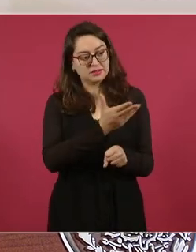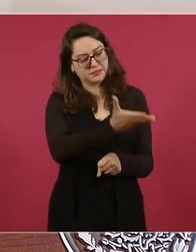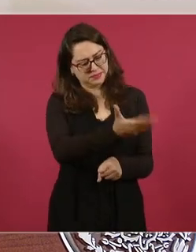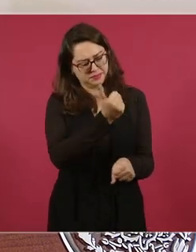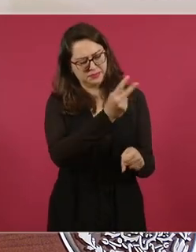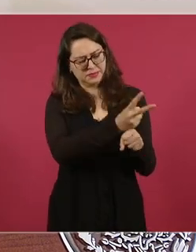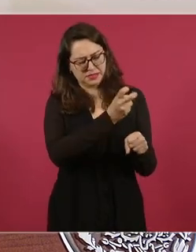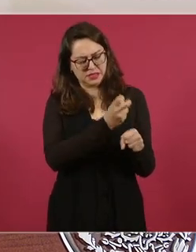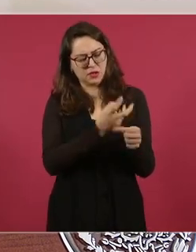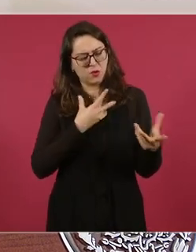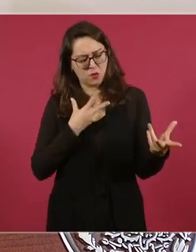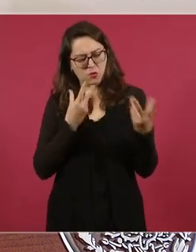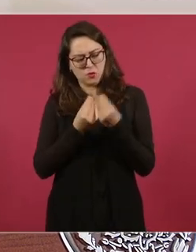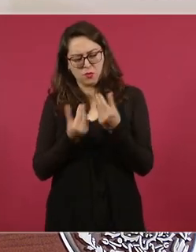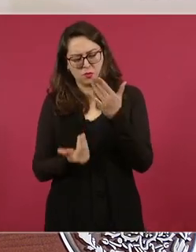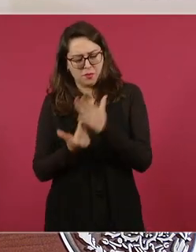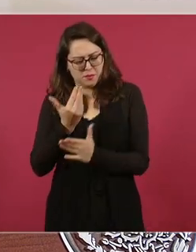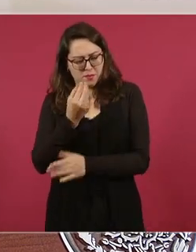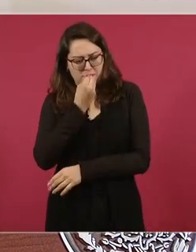y